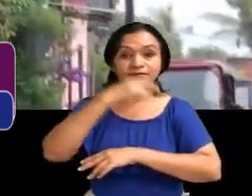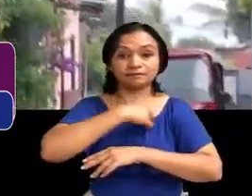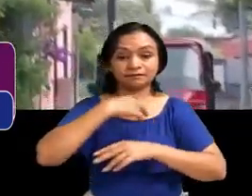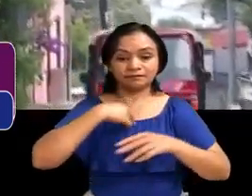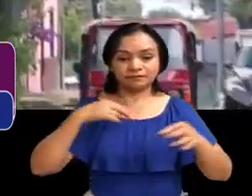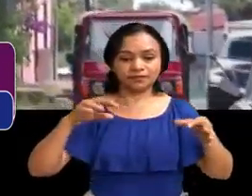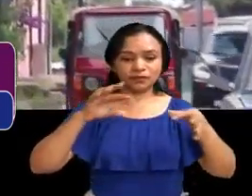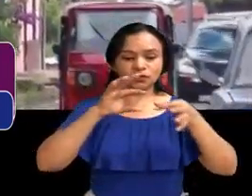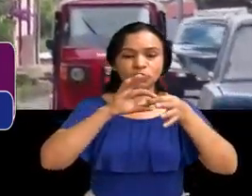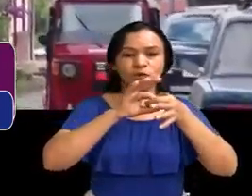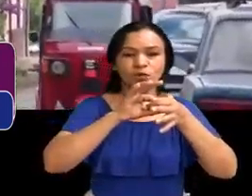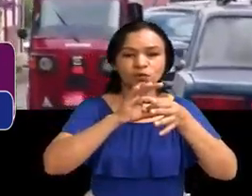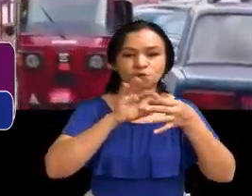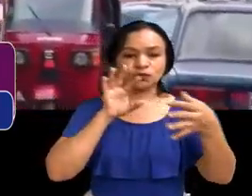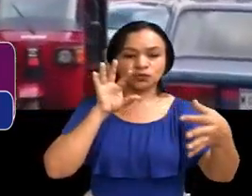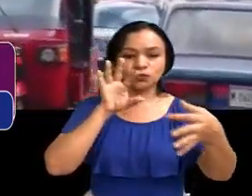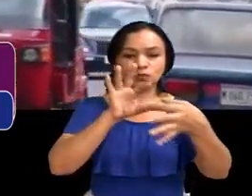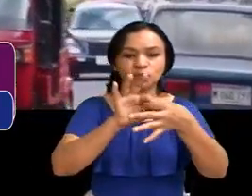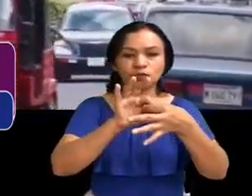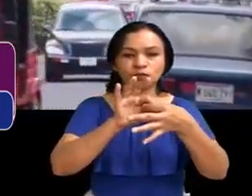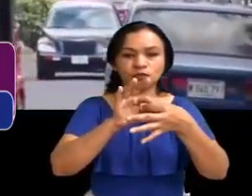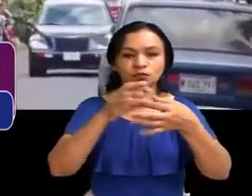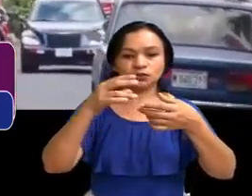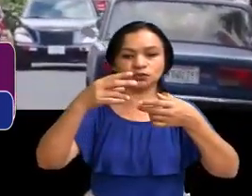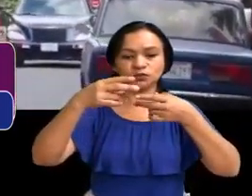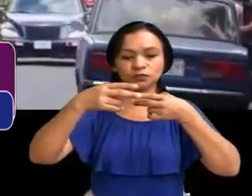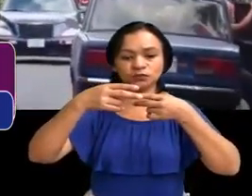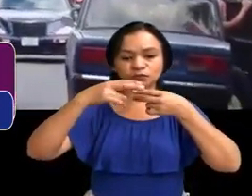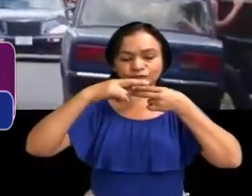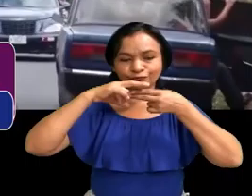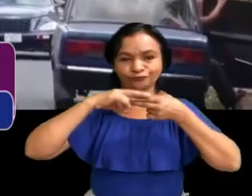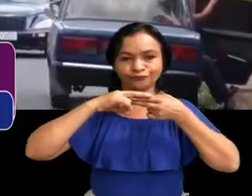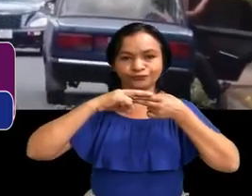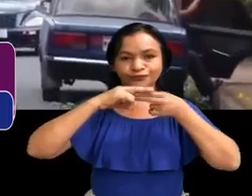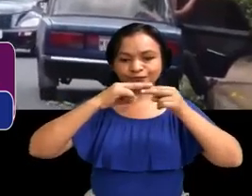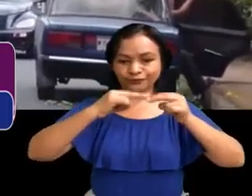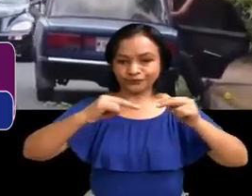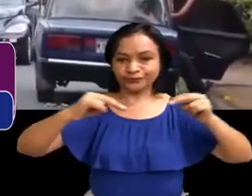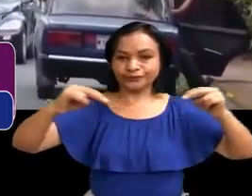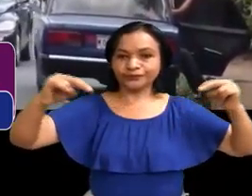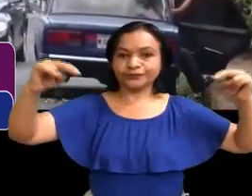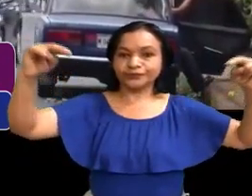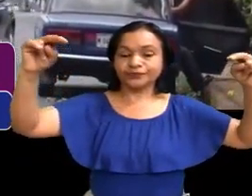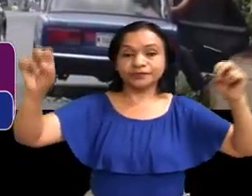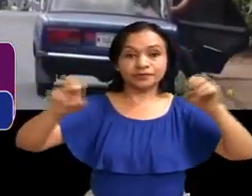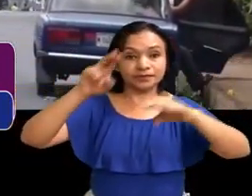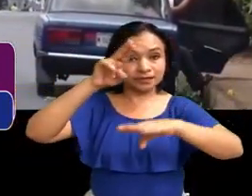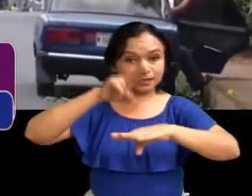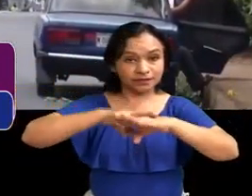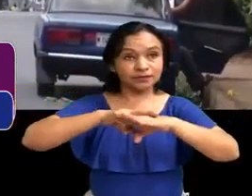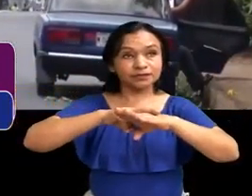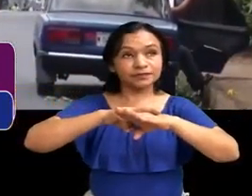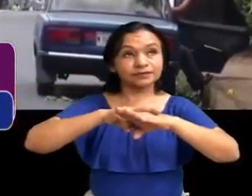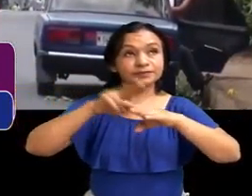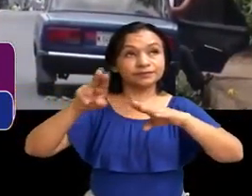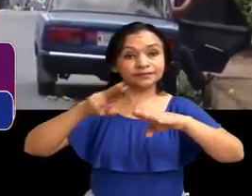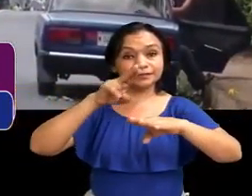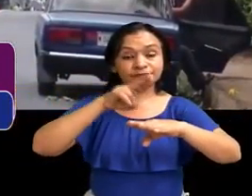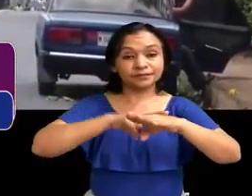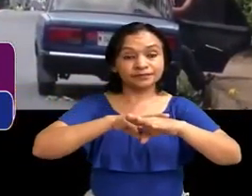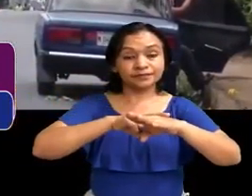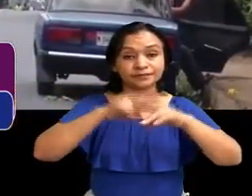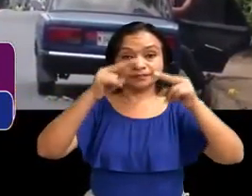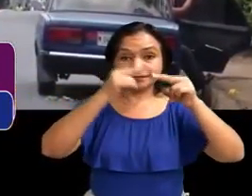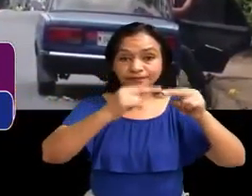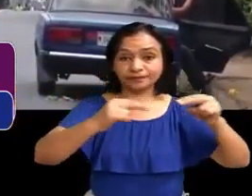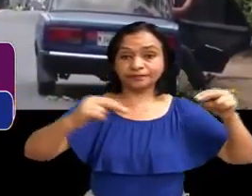fibra óptica. Juntas, en paridad. Van juntas. Por ejemplo, en el Sistema Interconectado Nacional de Transmisión Eléctrica